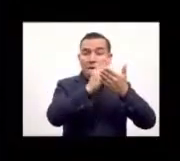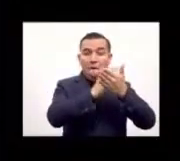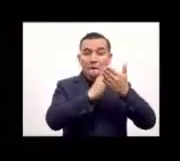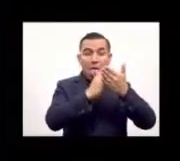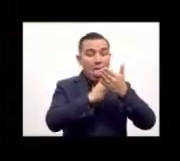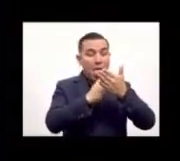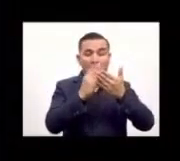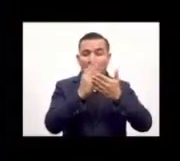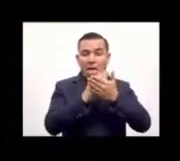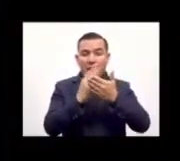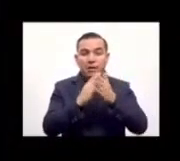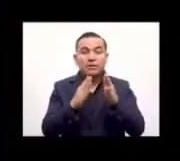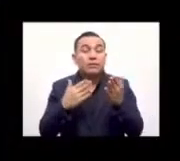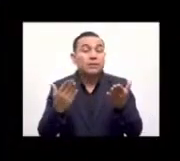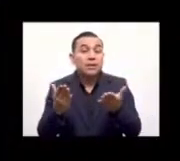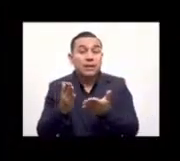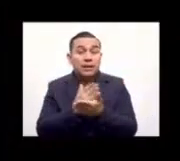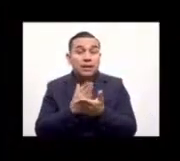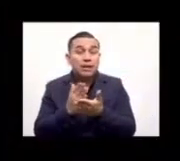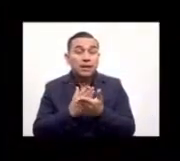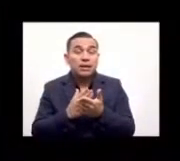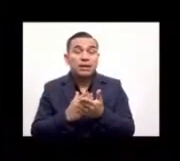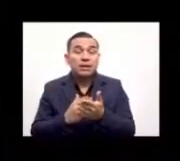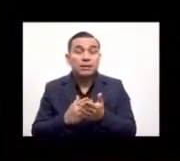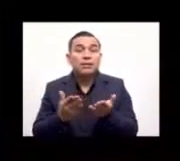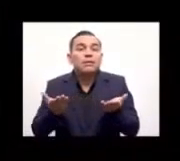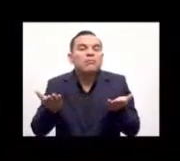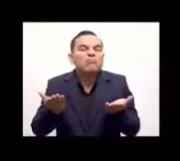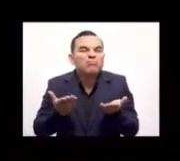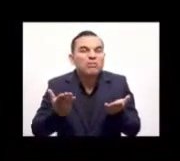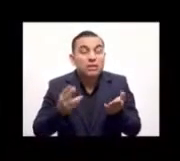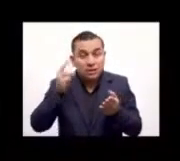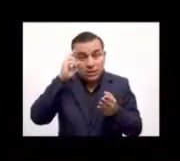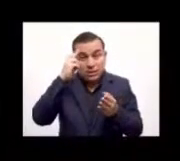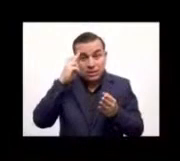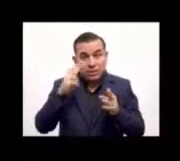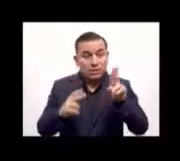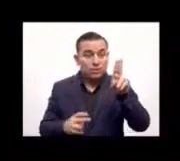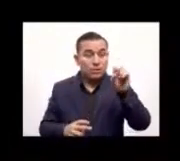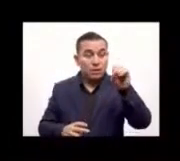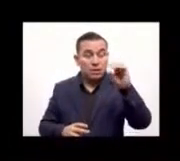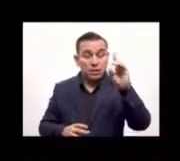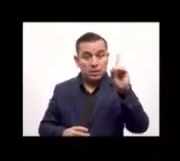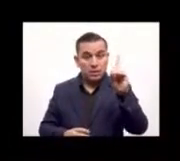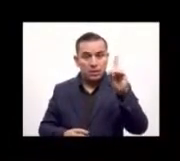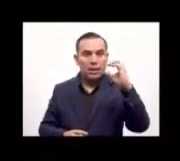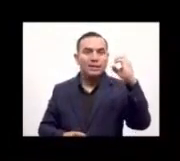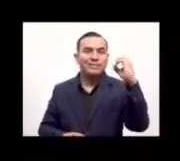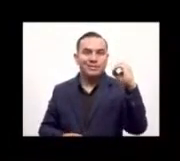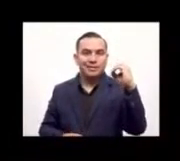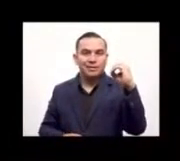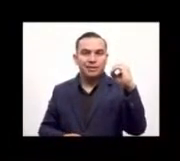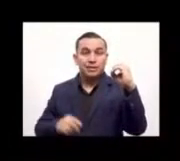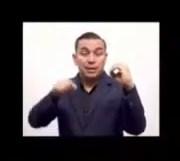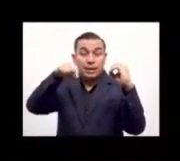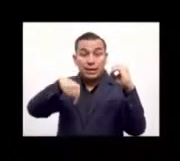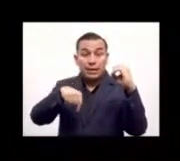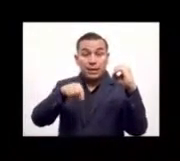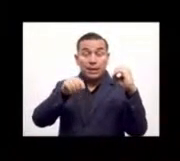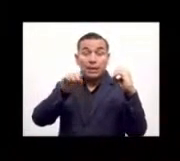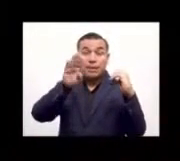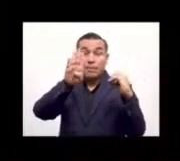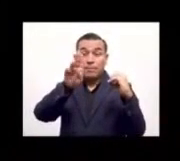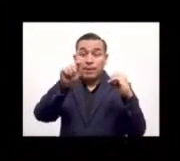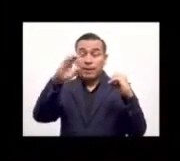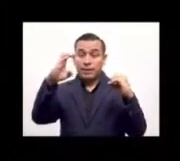creo que, y esto es de mi ronco pecho, pero pues yo creo que también es morbo, ¿no? Es pago por ver, es como tienes en la mesa las cartas del póker y dices,